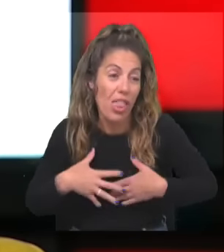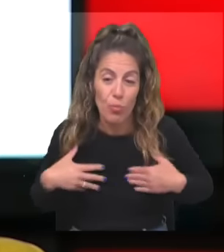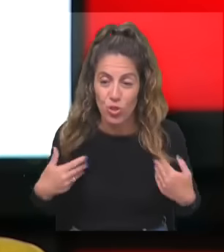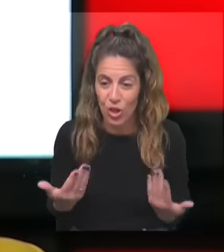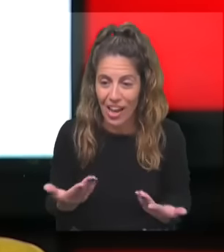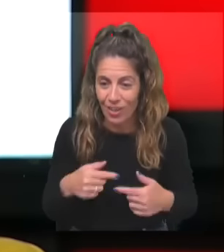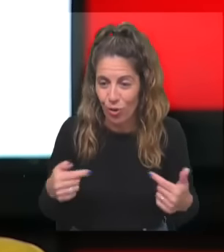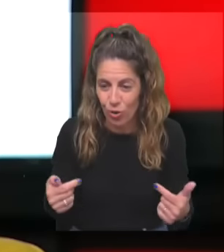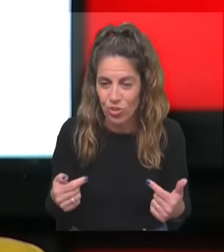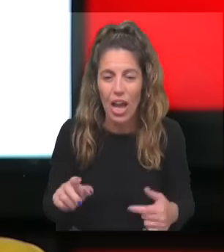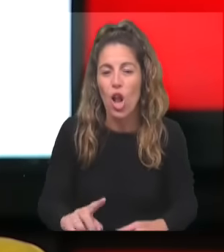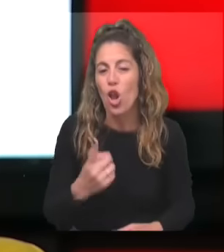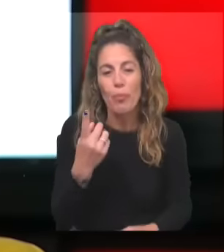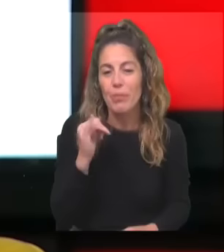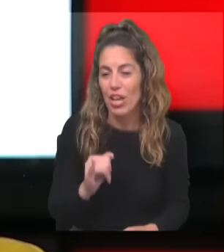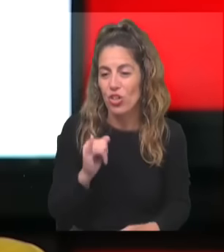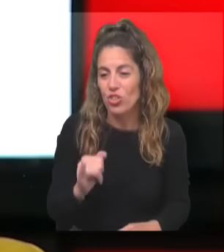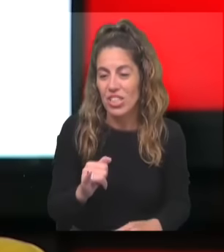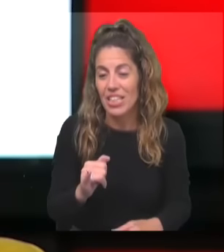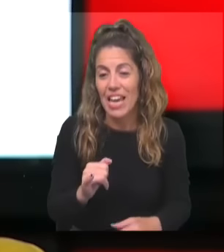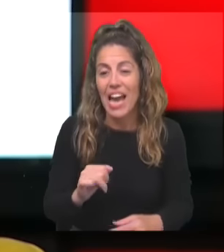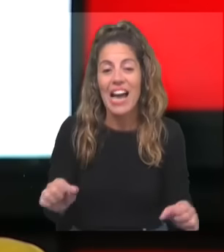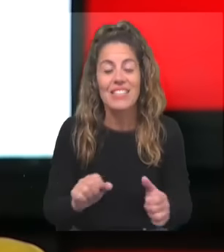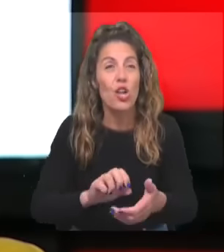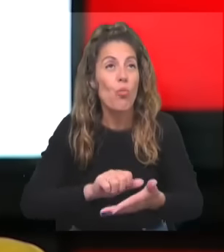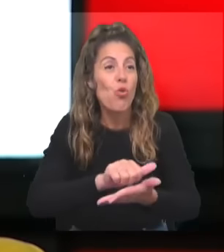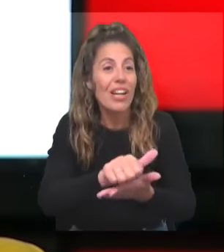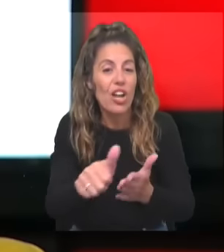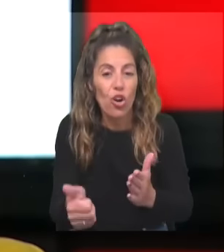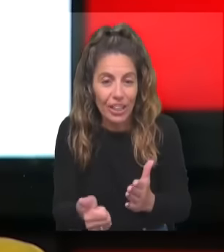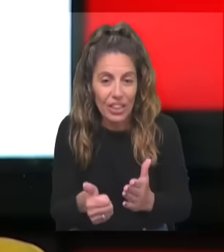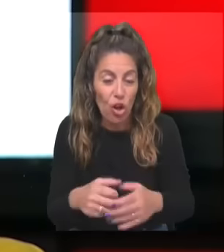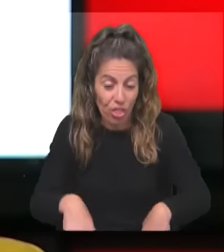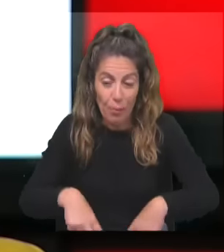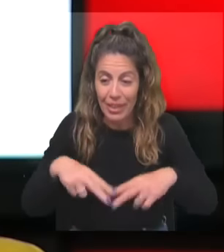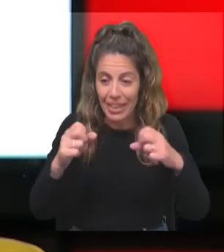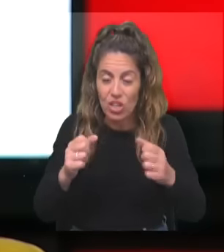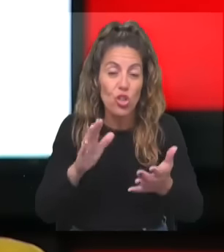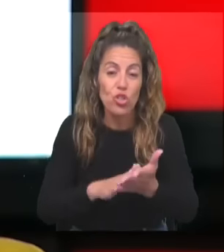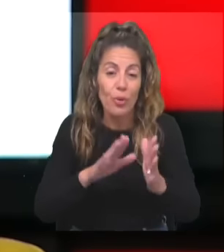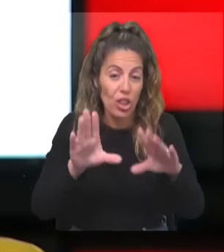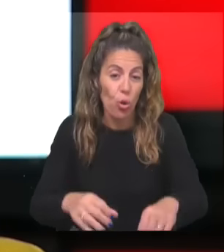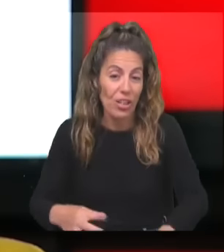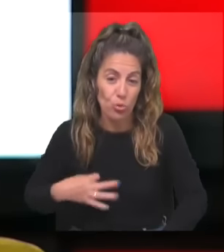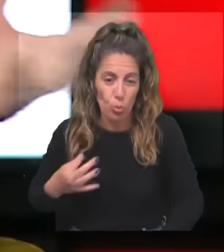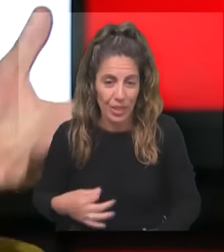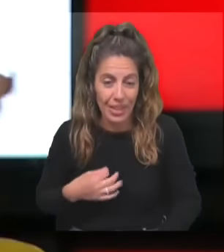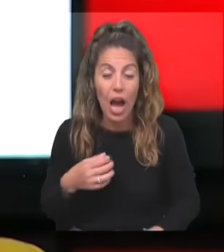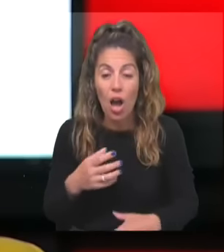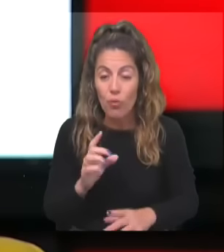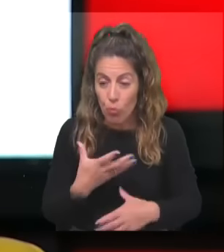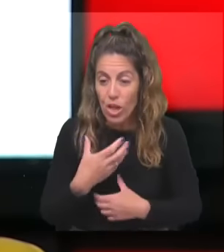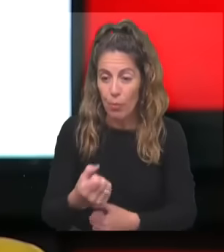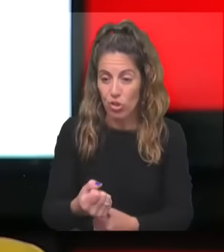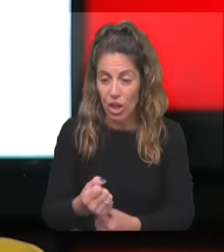Pero bueno, lo primero fue, sí, obviamente, hacer un recorrido de investigación sobre todo esto. Fuimos muy apoyados en esa cosa que